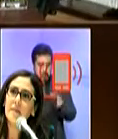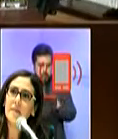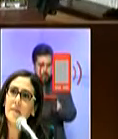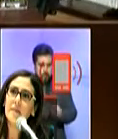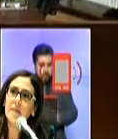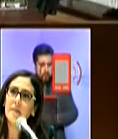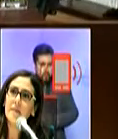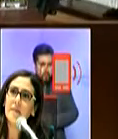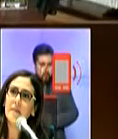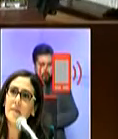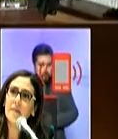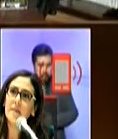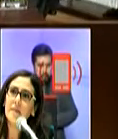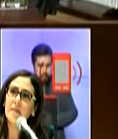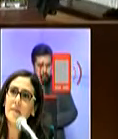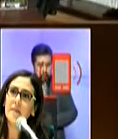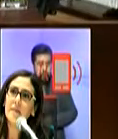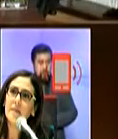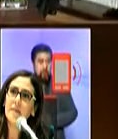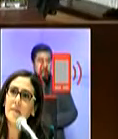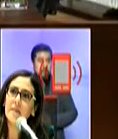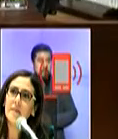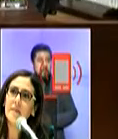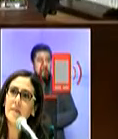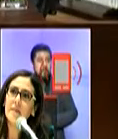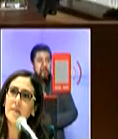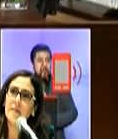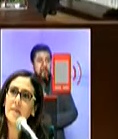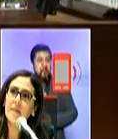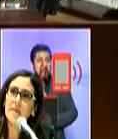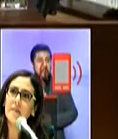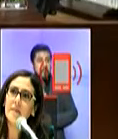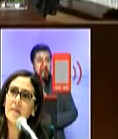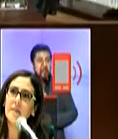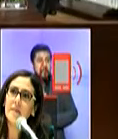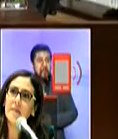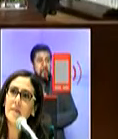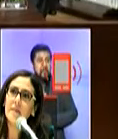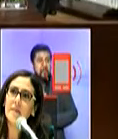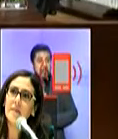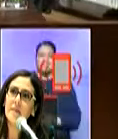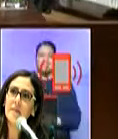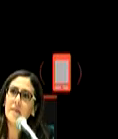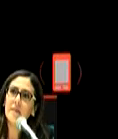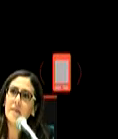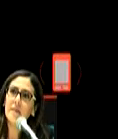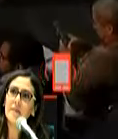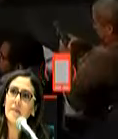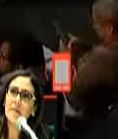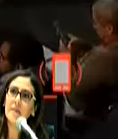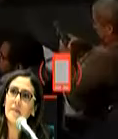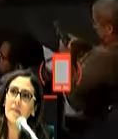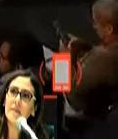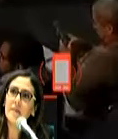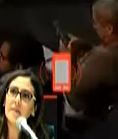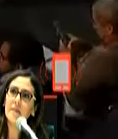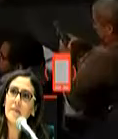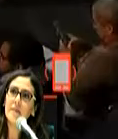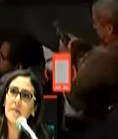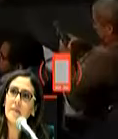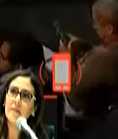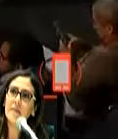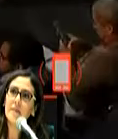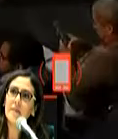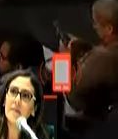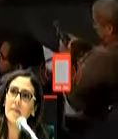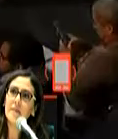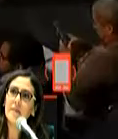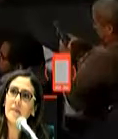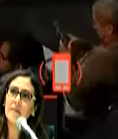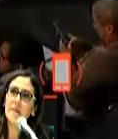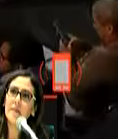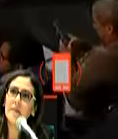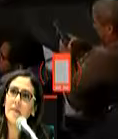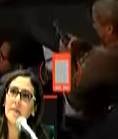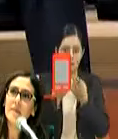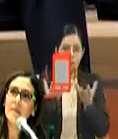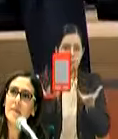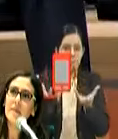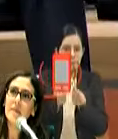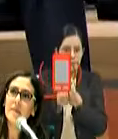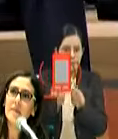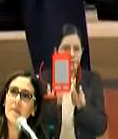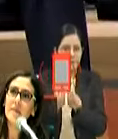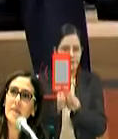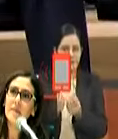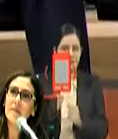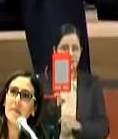están pendientes de resolverse. Porque ese es un tema que debe cerrarse de frente a quienes van a